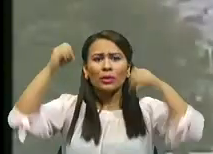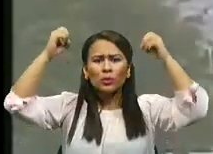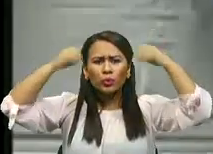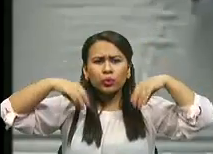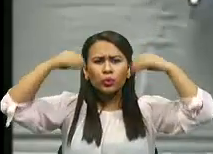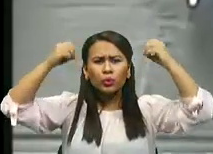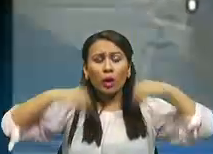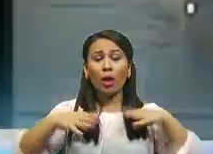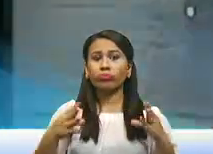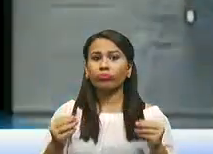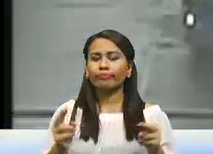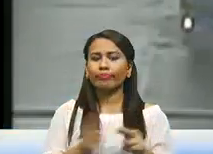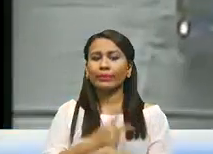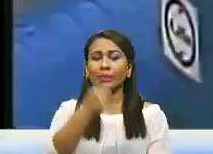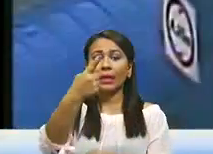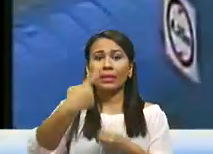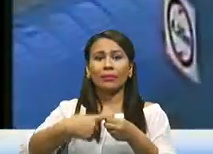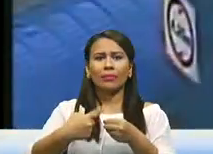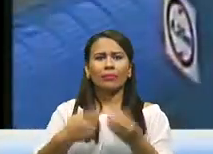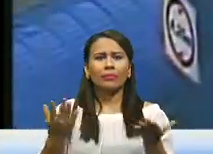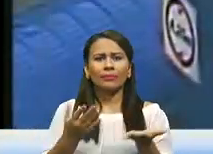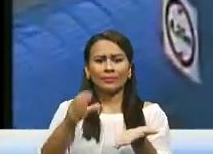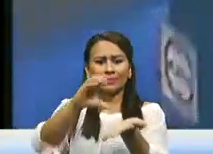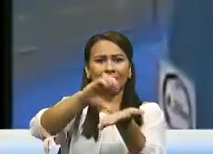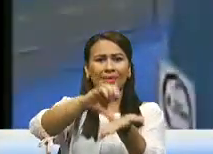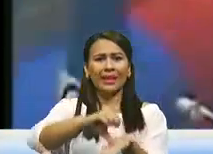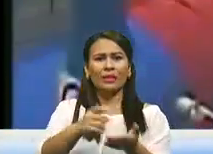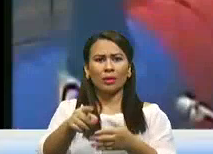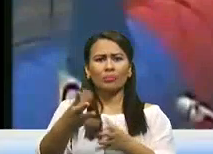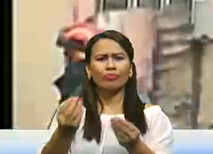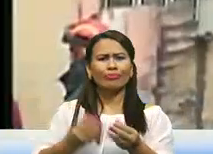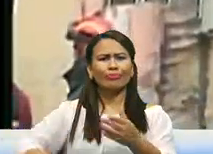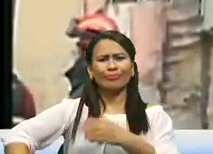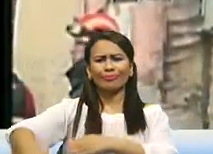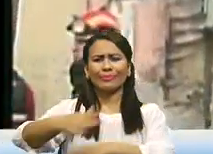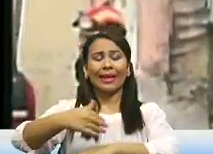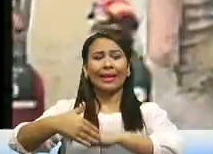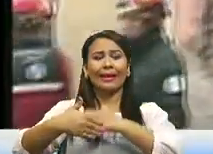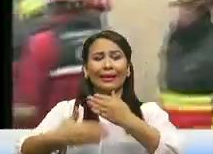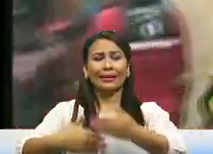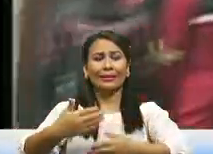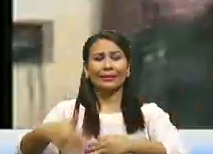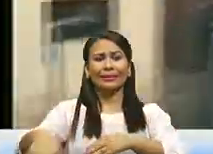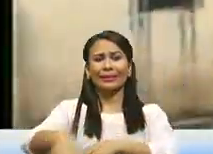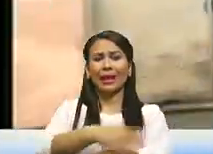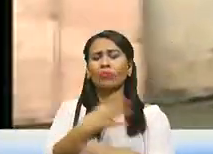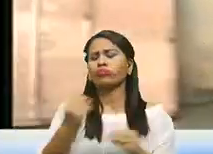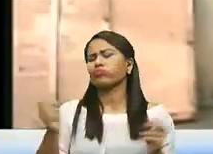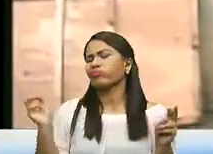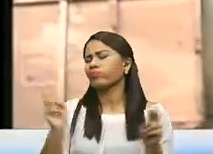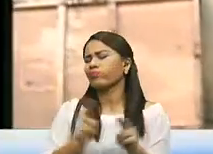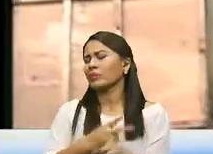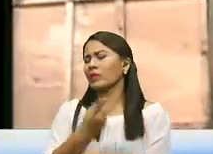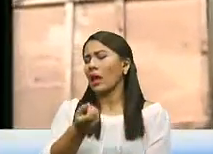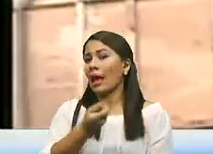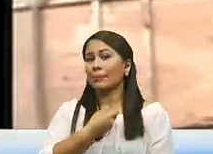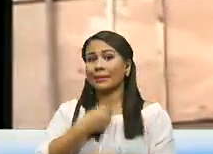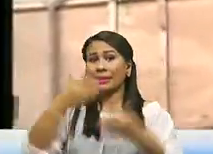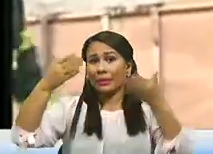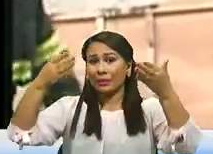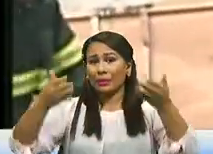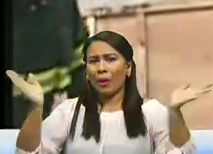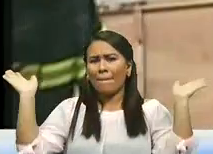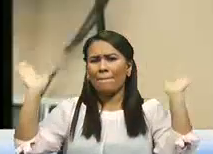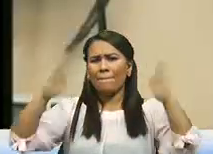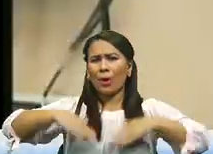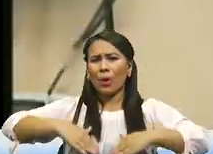afectaron gravemente a la capital. En el centro histórico, varias calles inundadas. Y en el sector de San Roque, un muro de concreto no soportó la